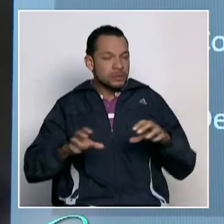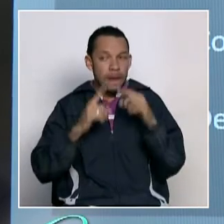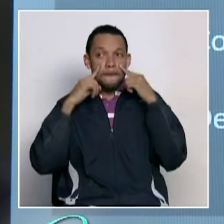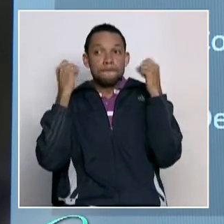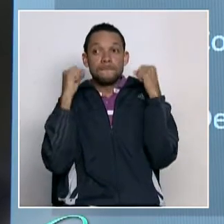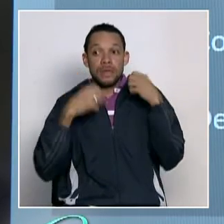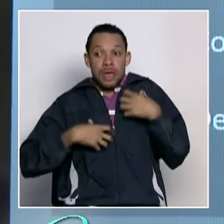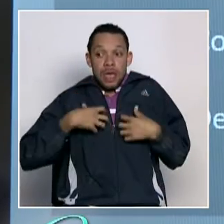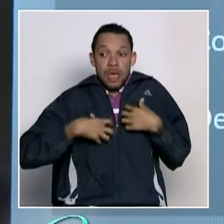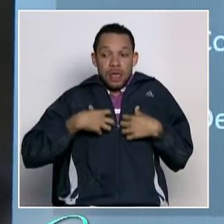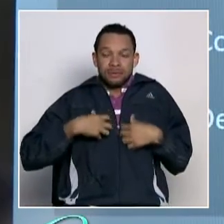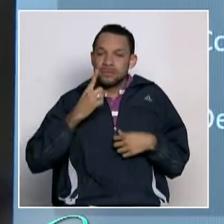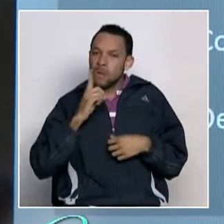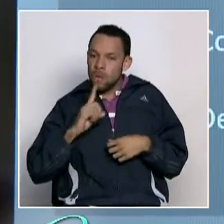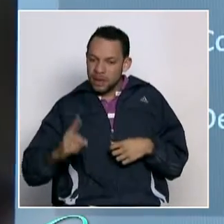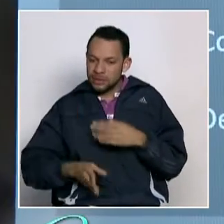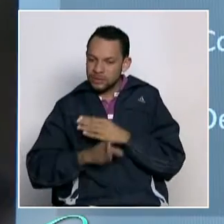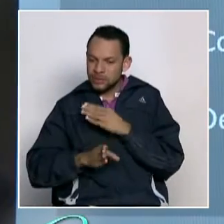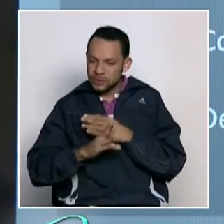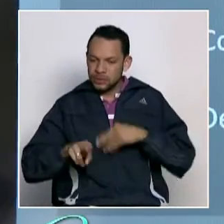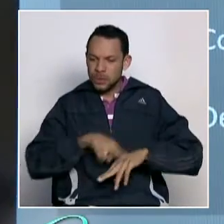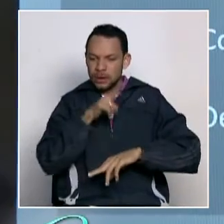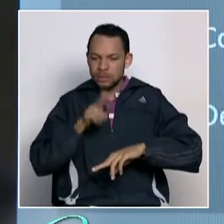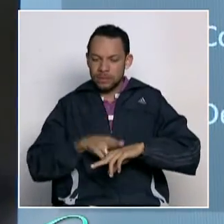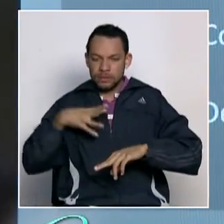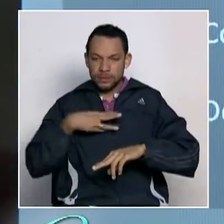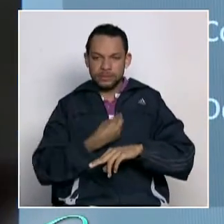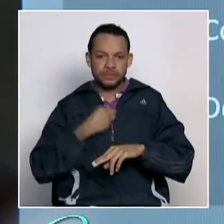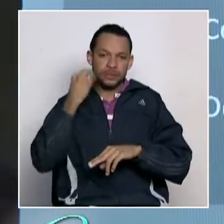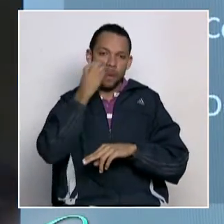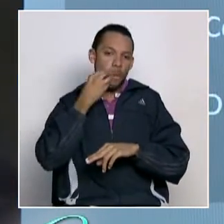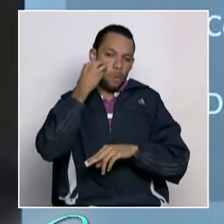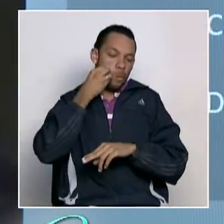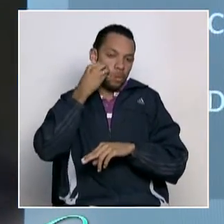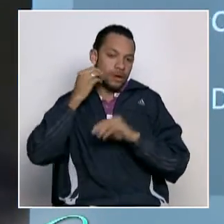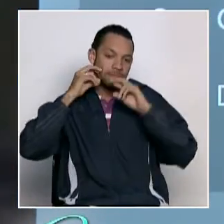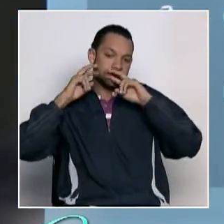tenerle miedo a la inflamación, simplemente tratamos de modularla